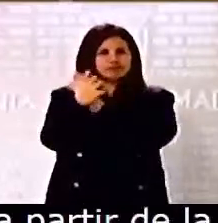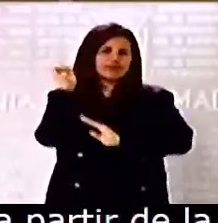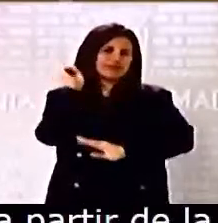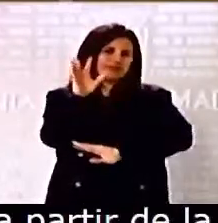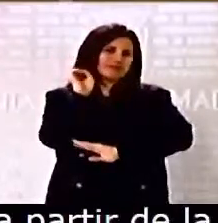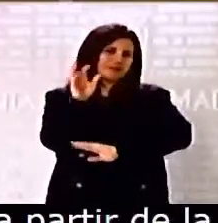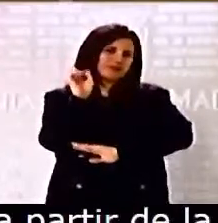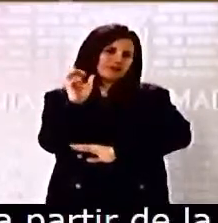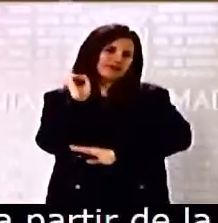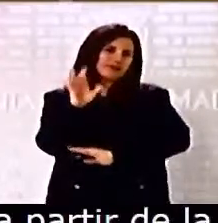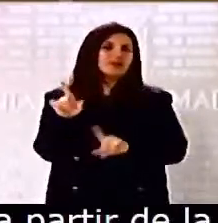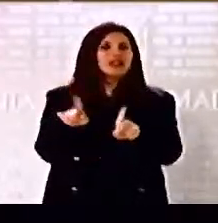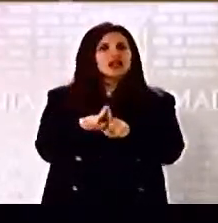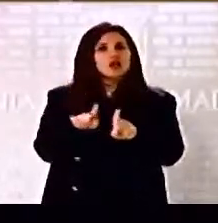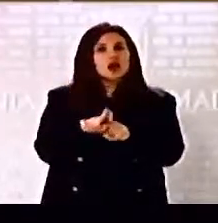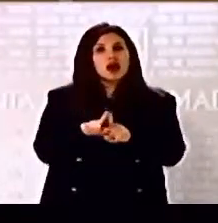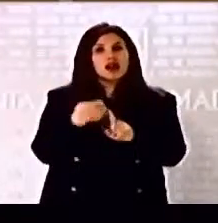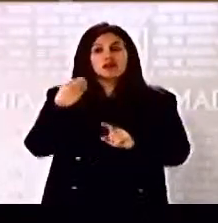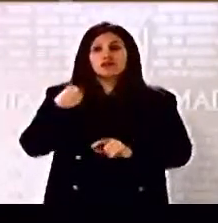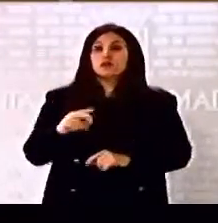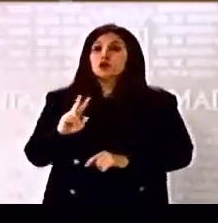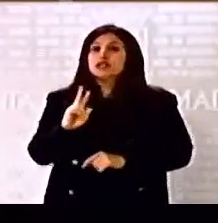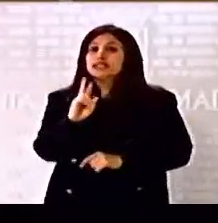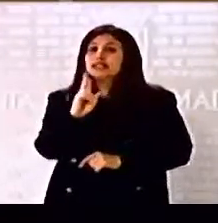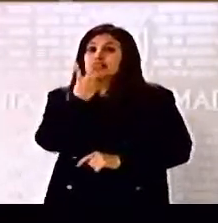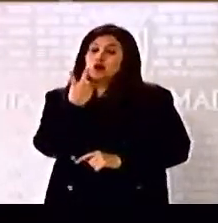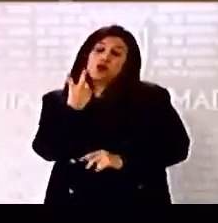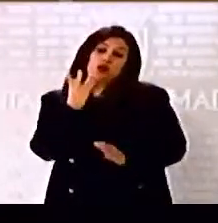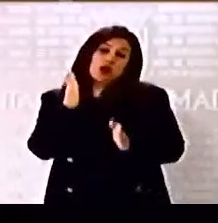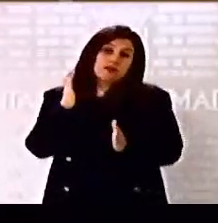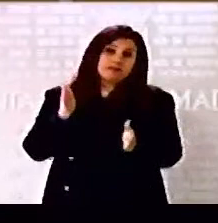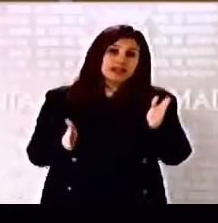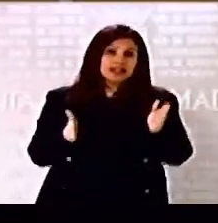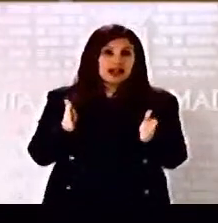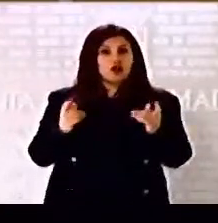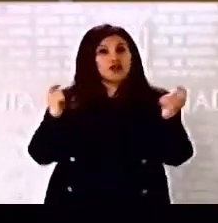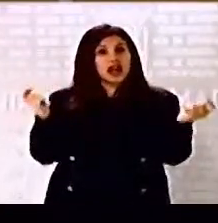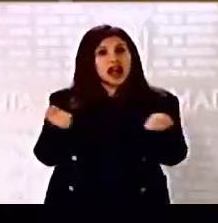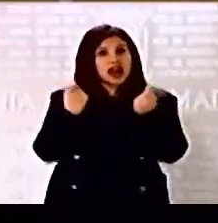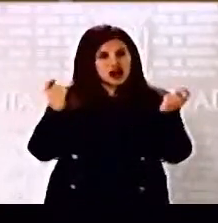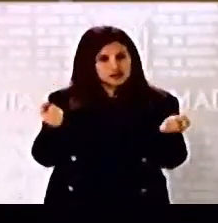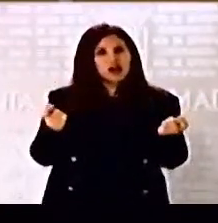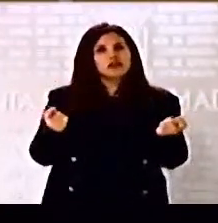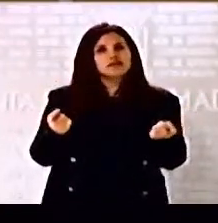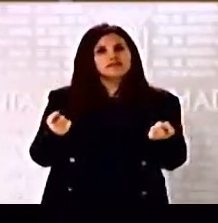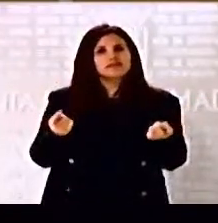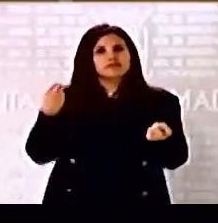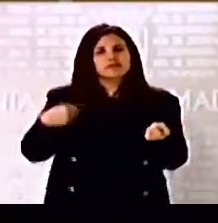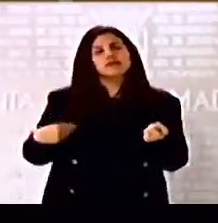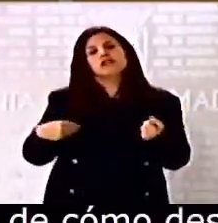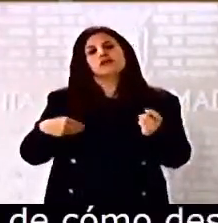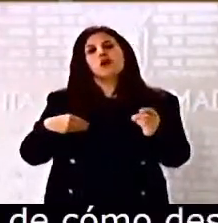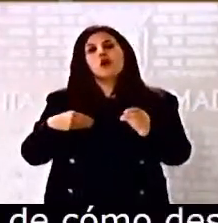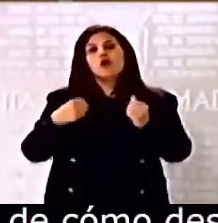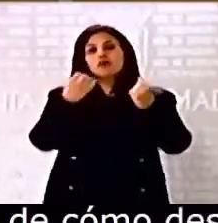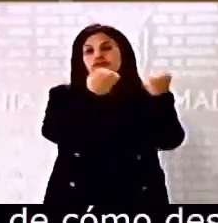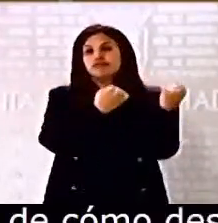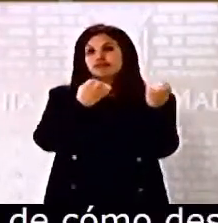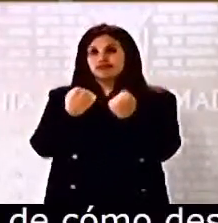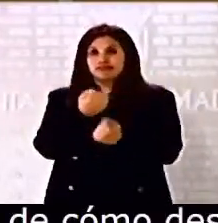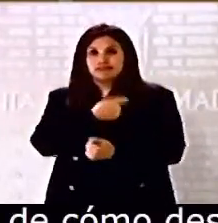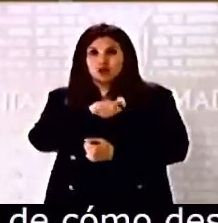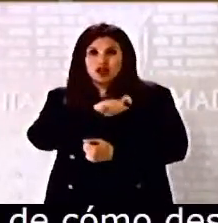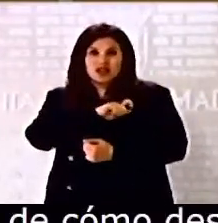cómo desde que empezó este segundo estado de alarma se viene reuniendo el órgano de coordinación de los cuerpos y fuerzas de